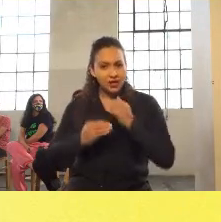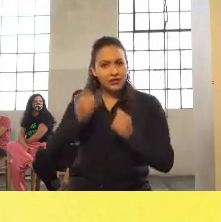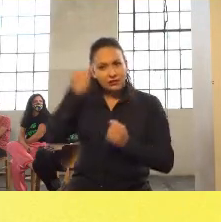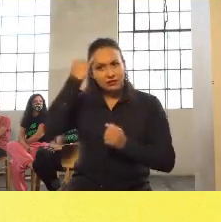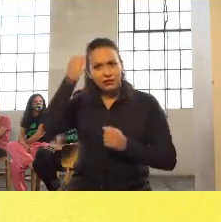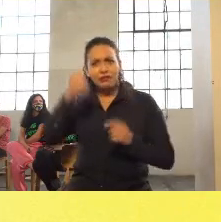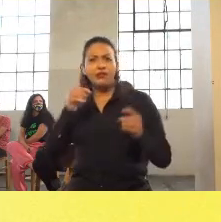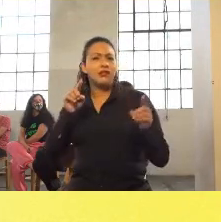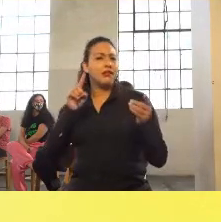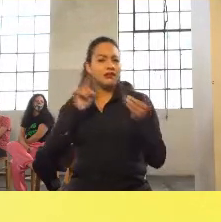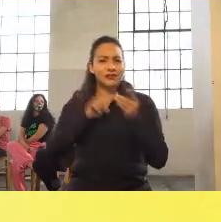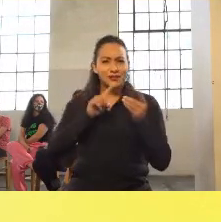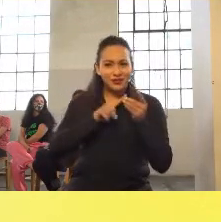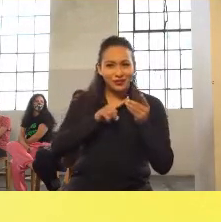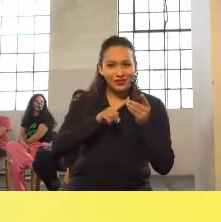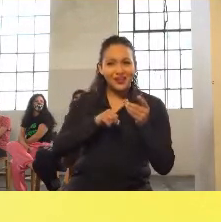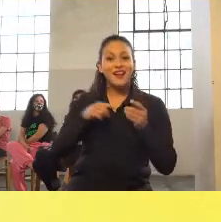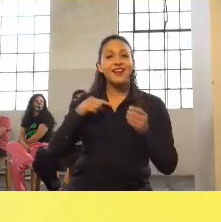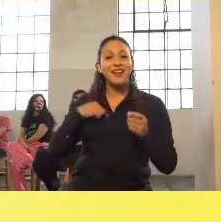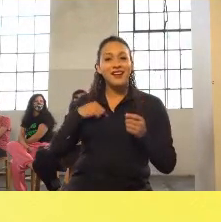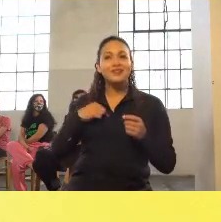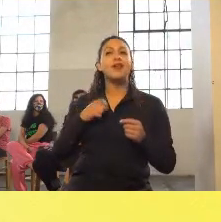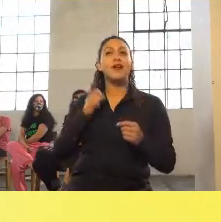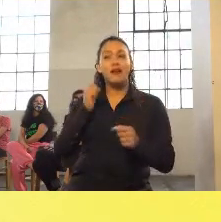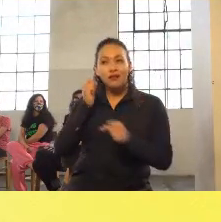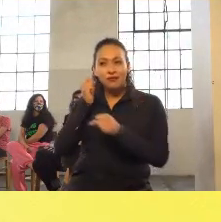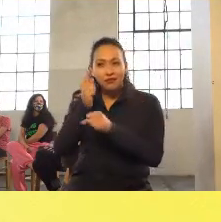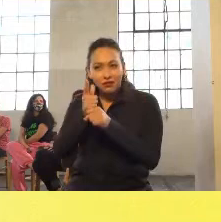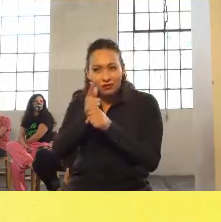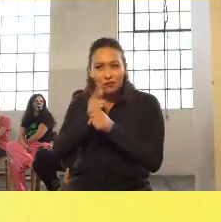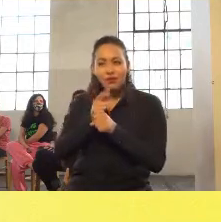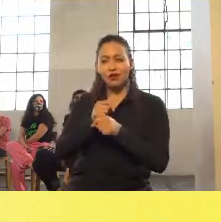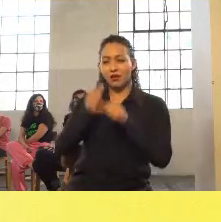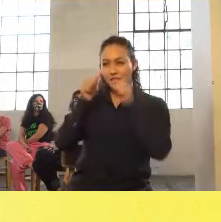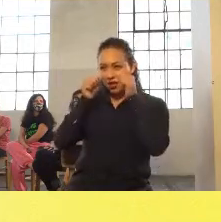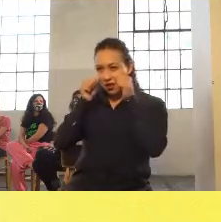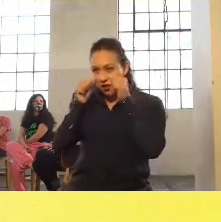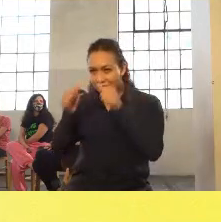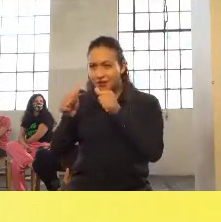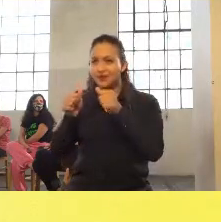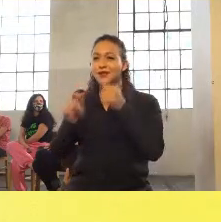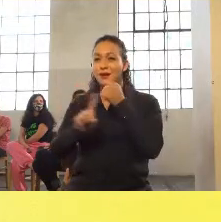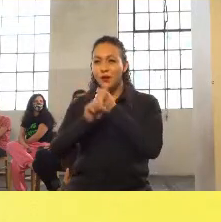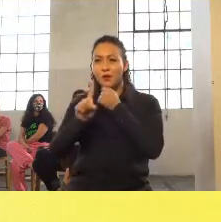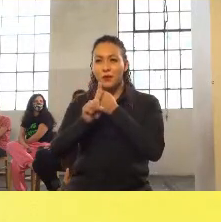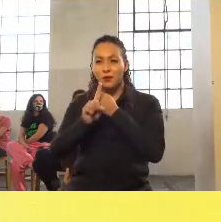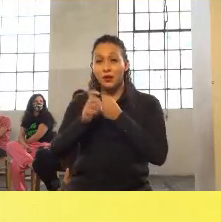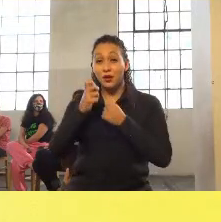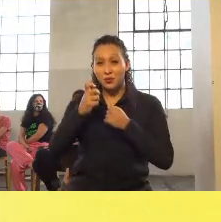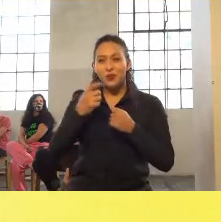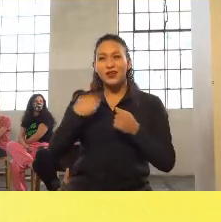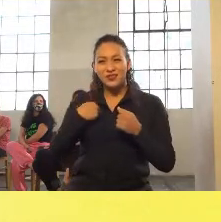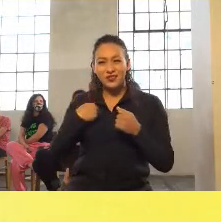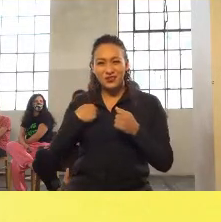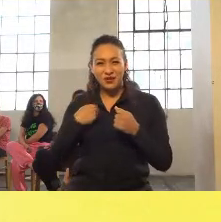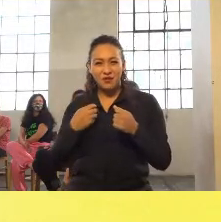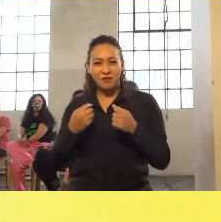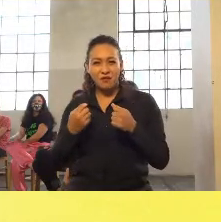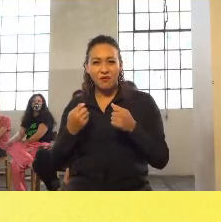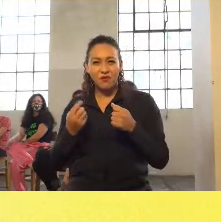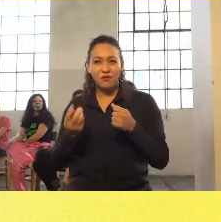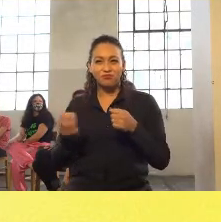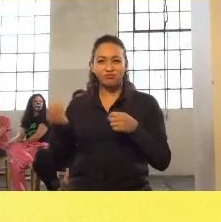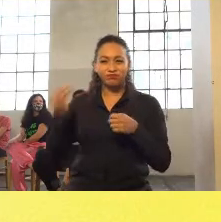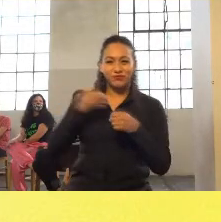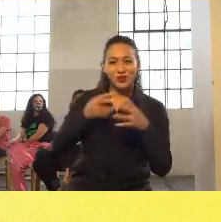pero también de la escucha. Para mí la escucha es sumamente importante. Este es el primer proyecto en el cual considero que mezclo como lo